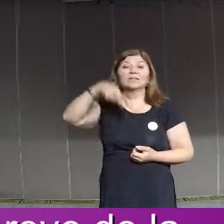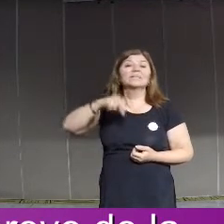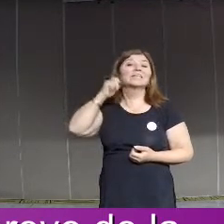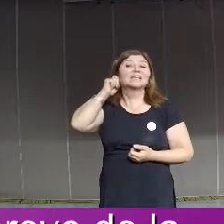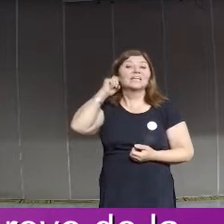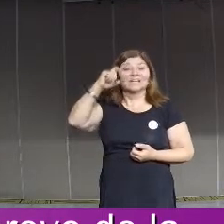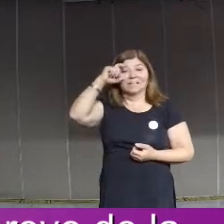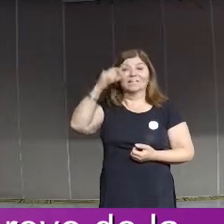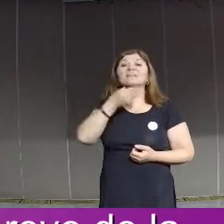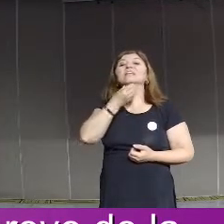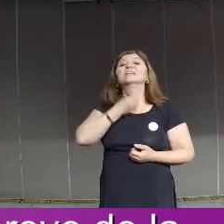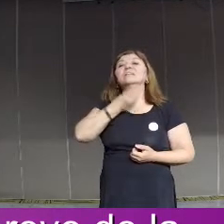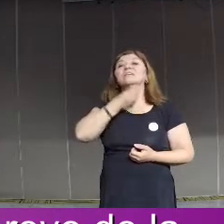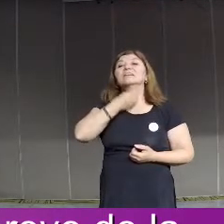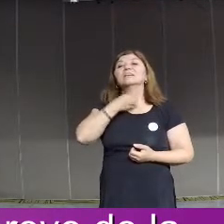acá es la parte